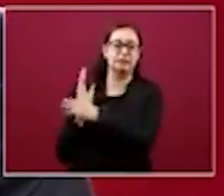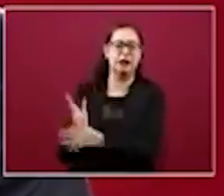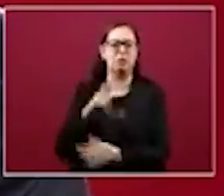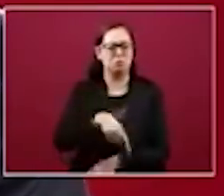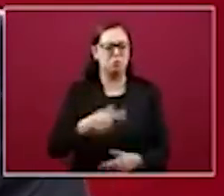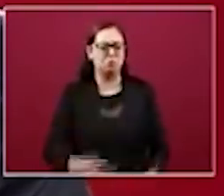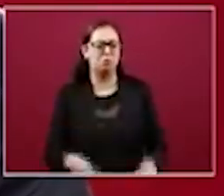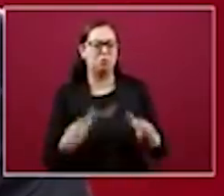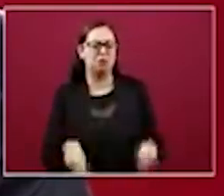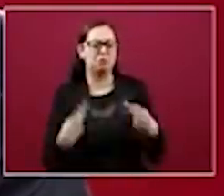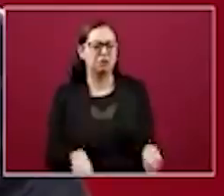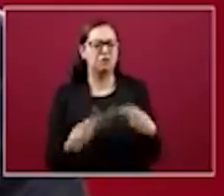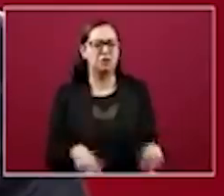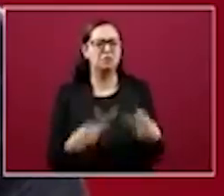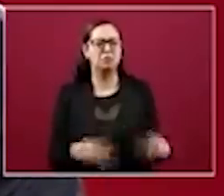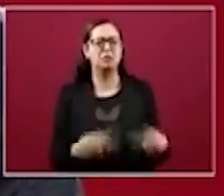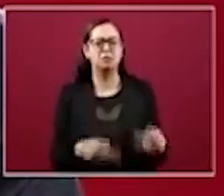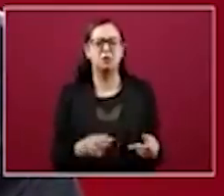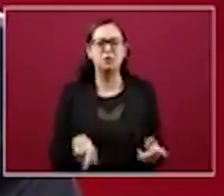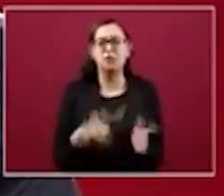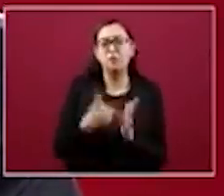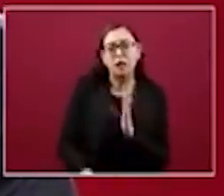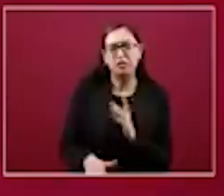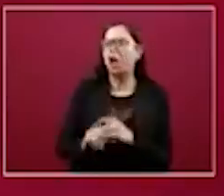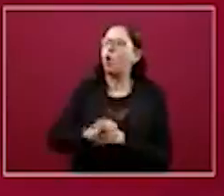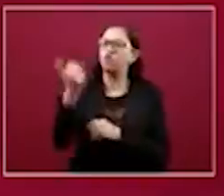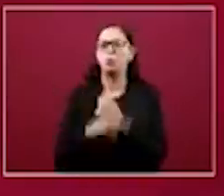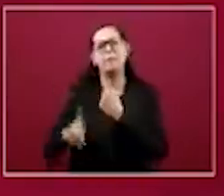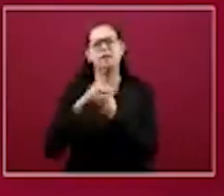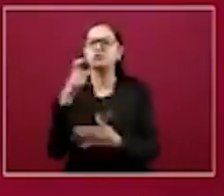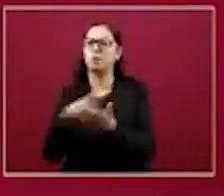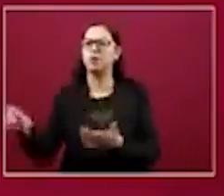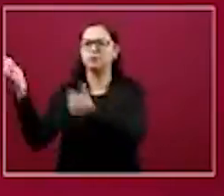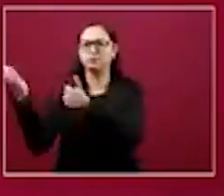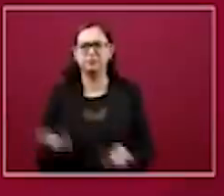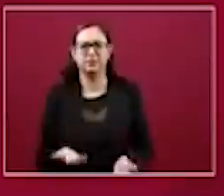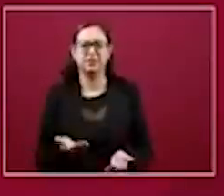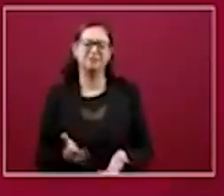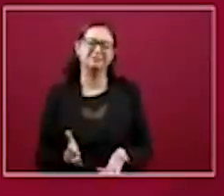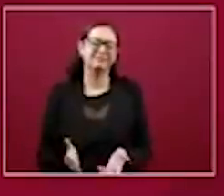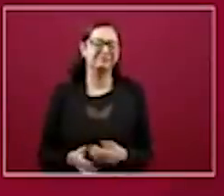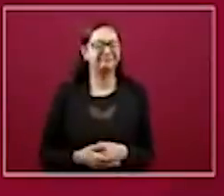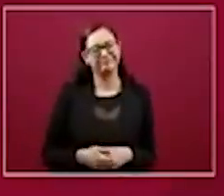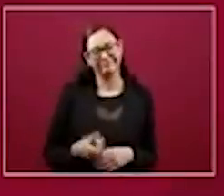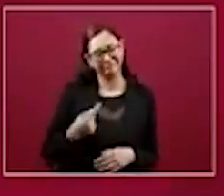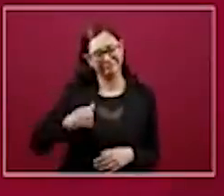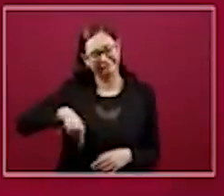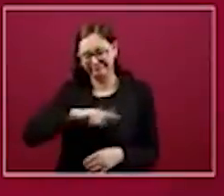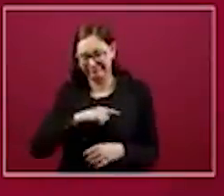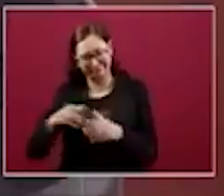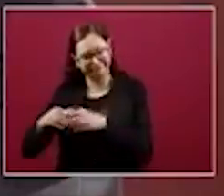afuera lo que se necesite. Nosotros no coincidimos con